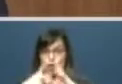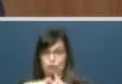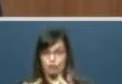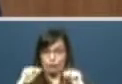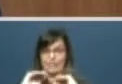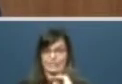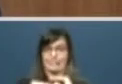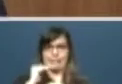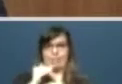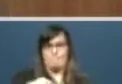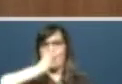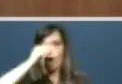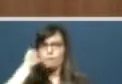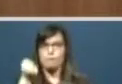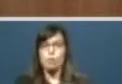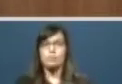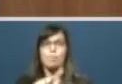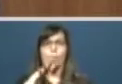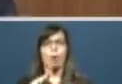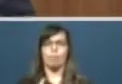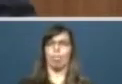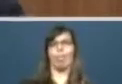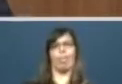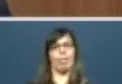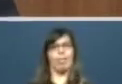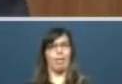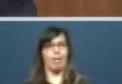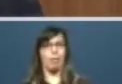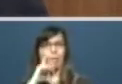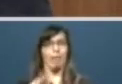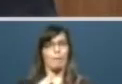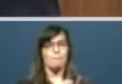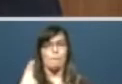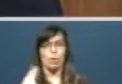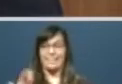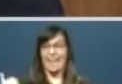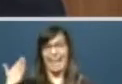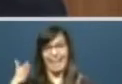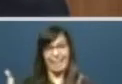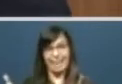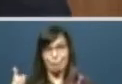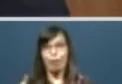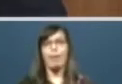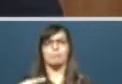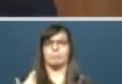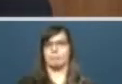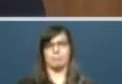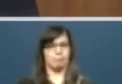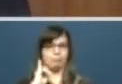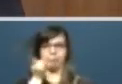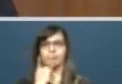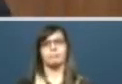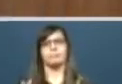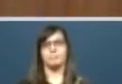frustró muy pronto por un exceso de confianza en unas políticas que entonces se demostraron equivocadas